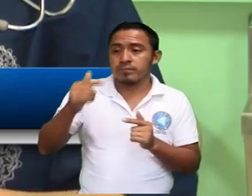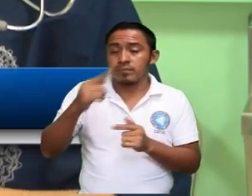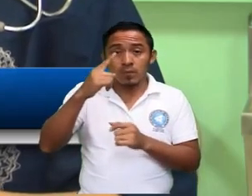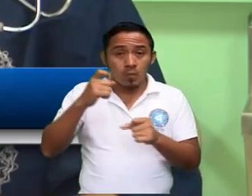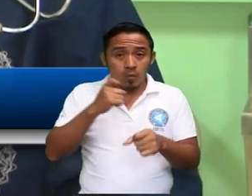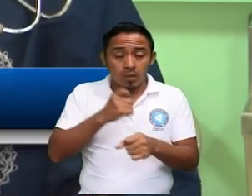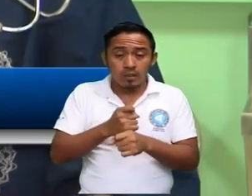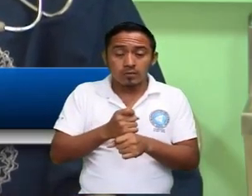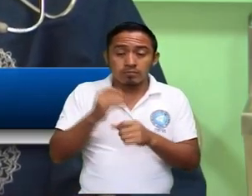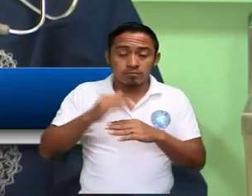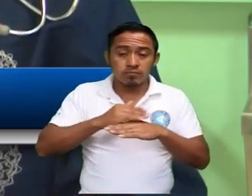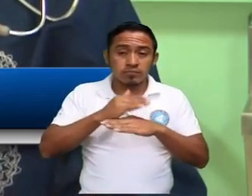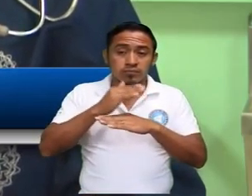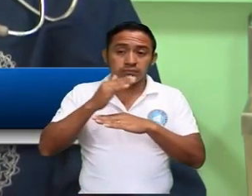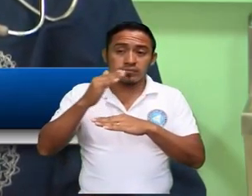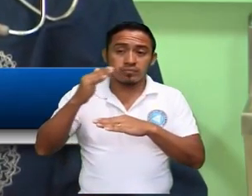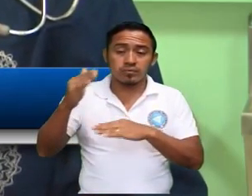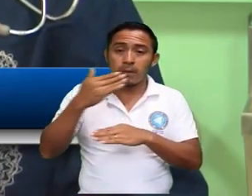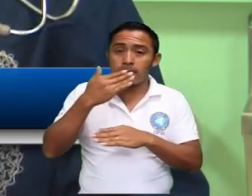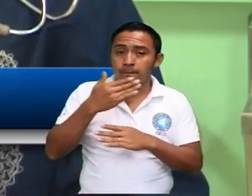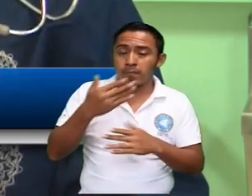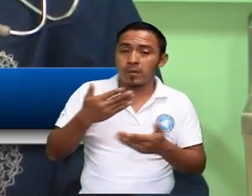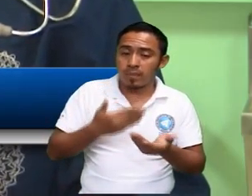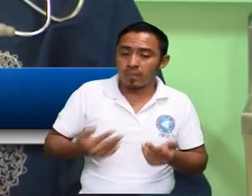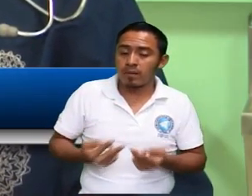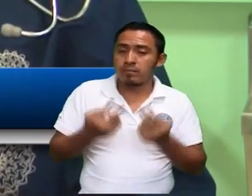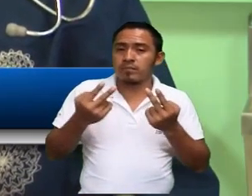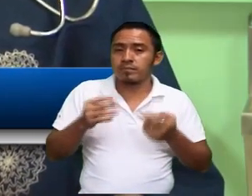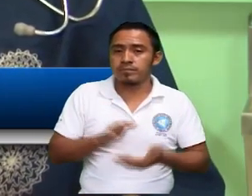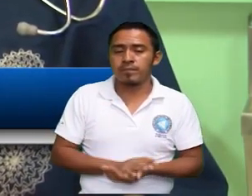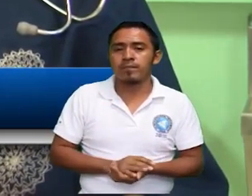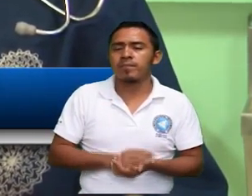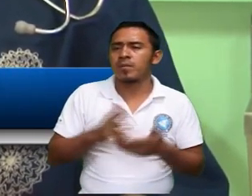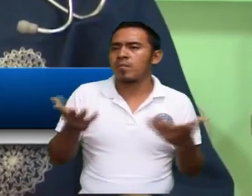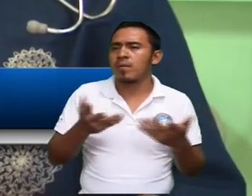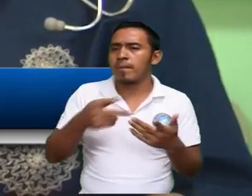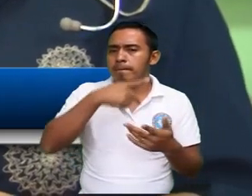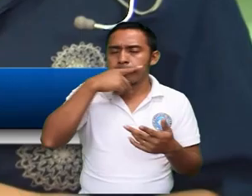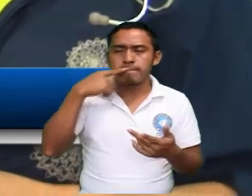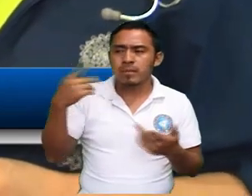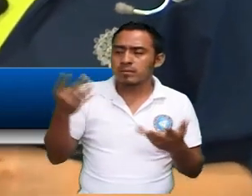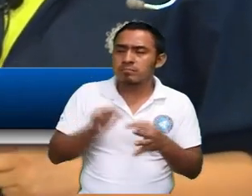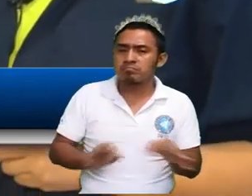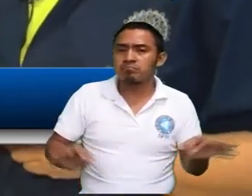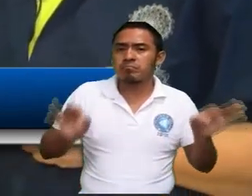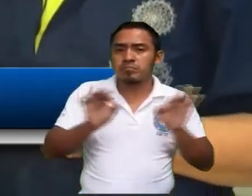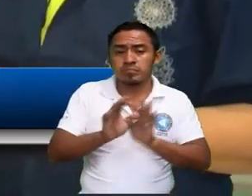y aparte de eso que tengan una mejor calidad de vida. Ahora, en cuanto al involucramiento de los padres, eso es importante